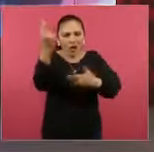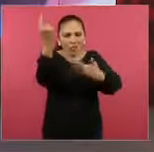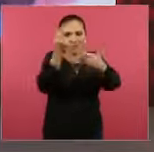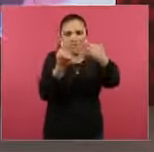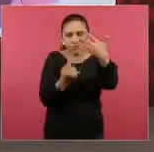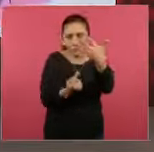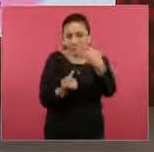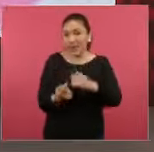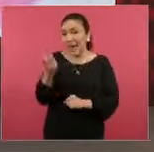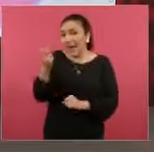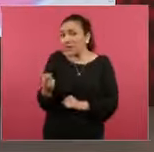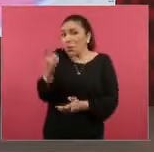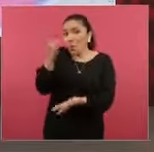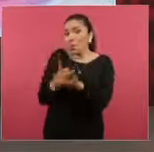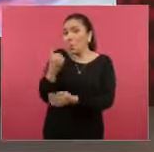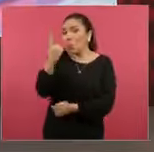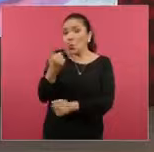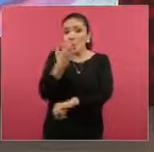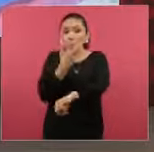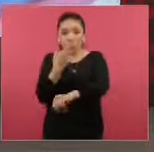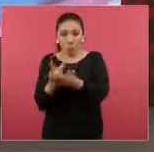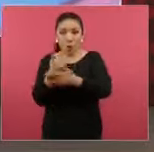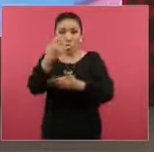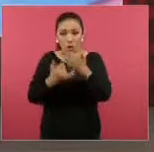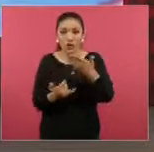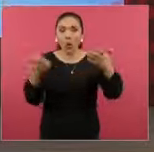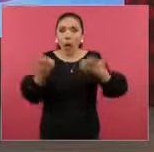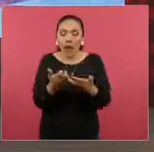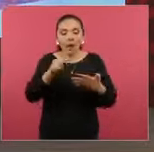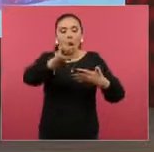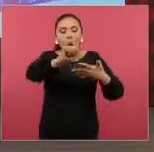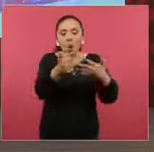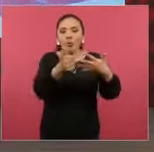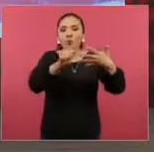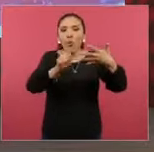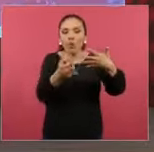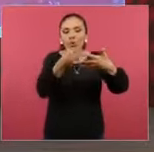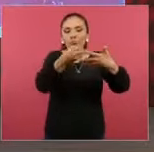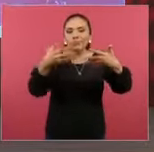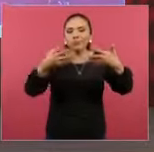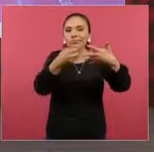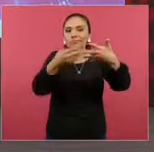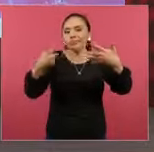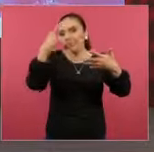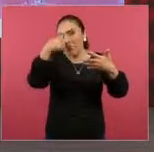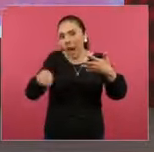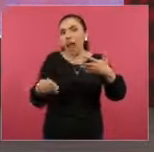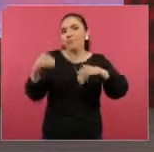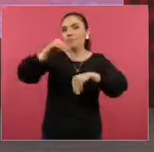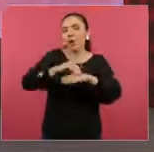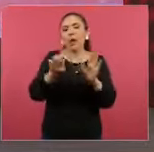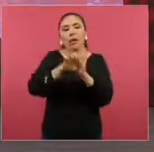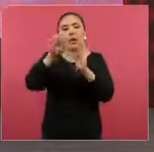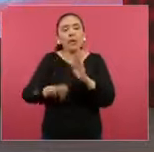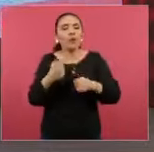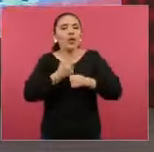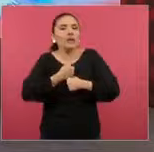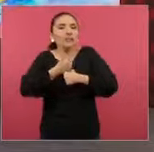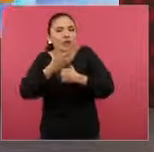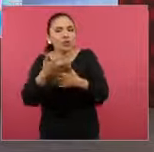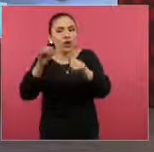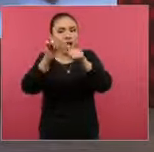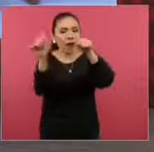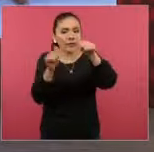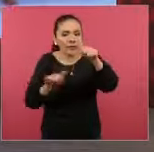solo proyecto articulador van gestándose otros para desarrollarlos, como la expresión artística, como aquí tenemos